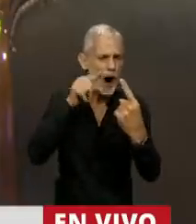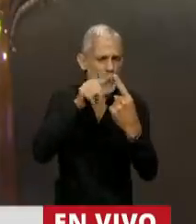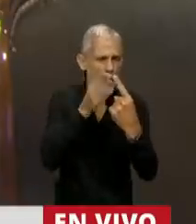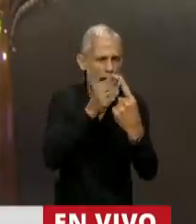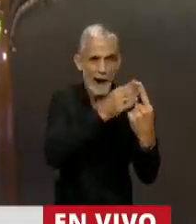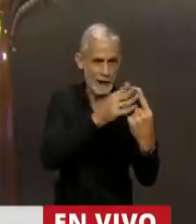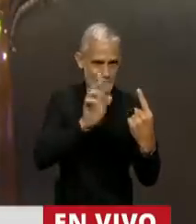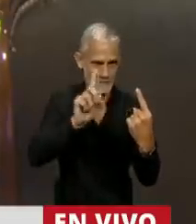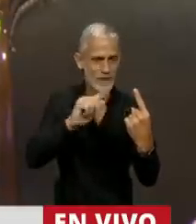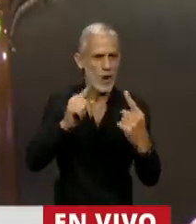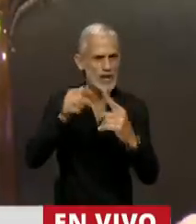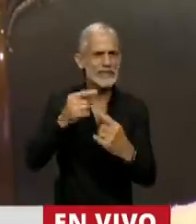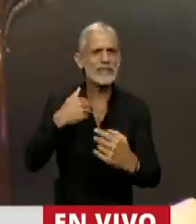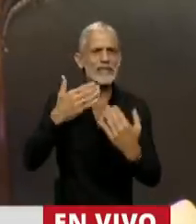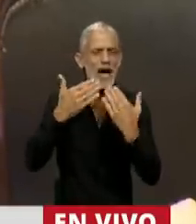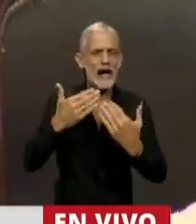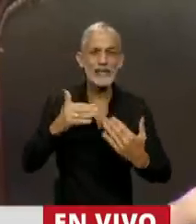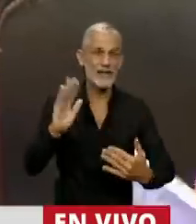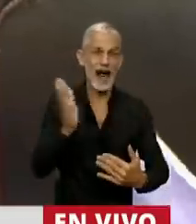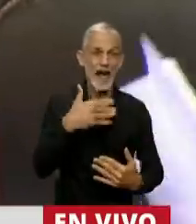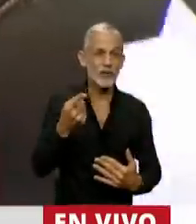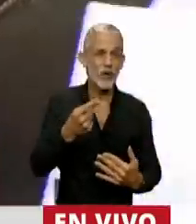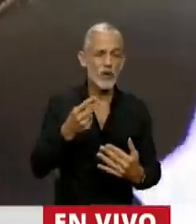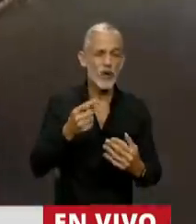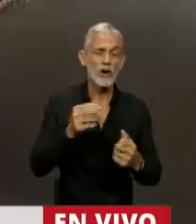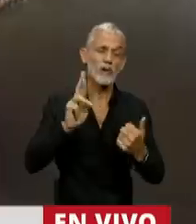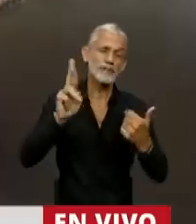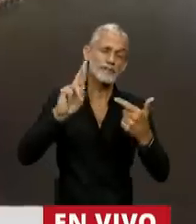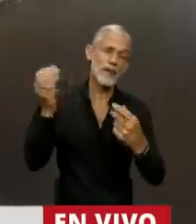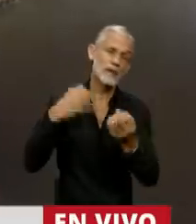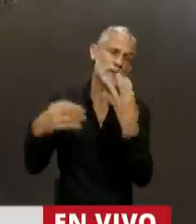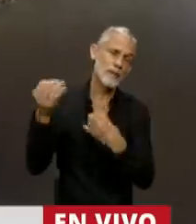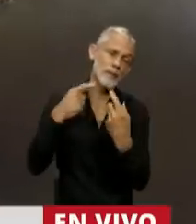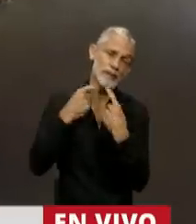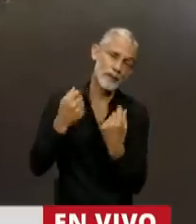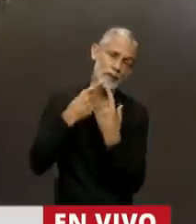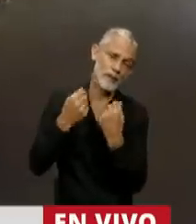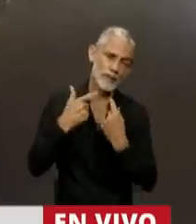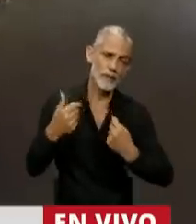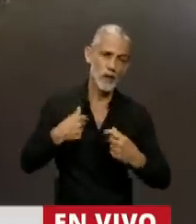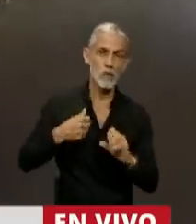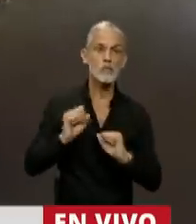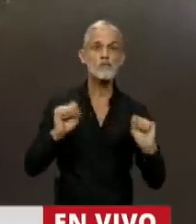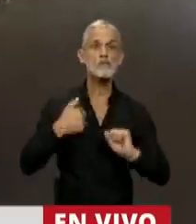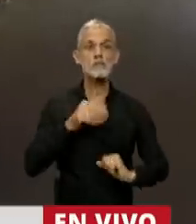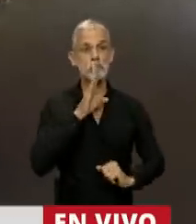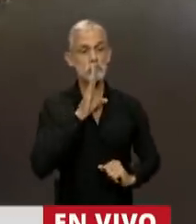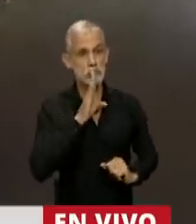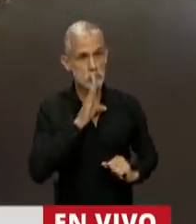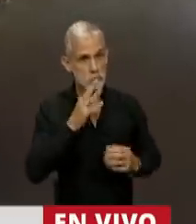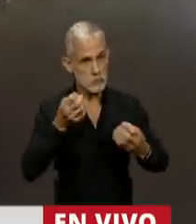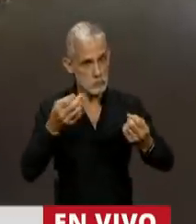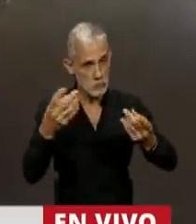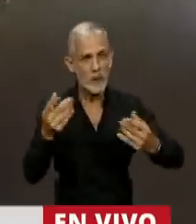tenemos. Pero agradecerles sí a todos que, a pesar de la catarata de agravios, no cayeron en las provocaciones y podemos